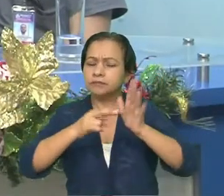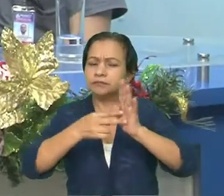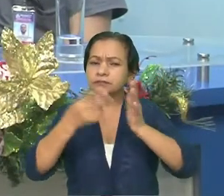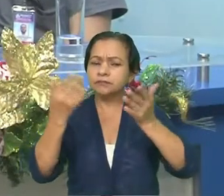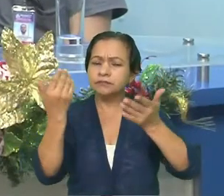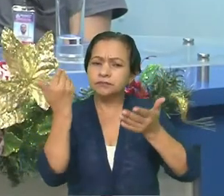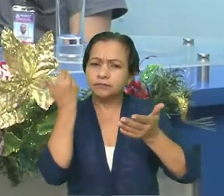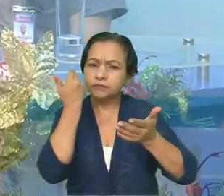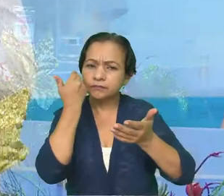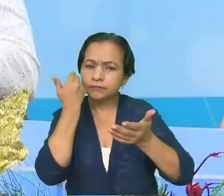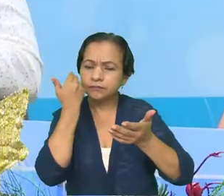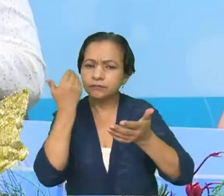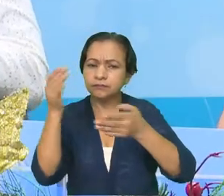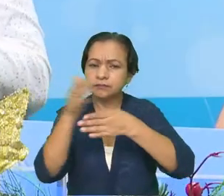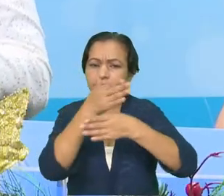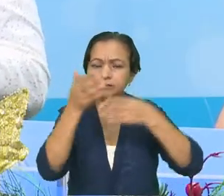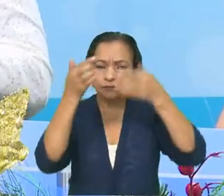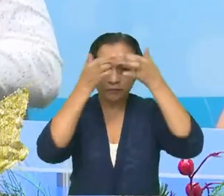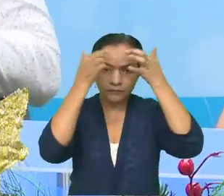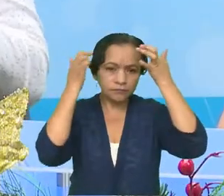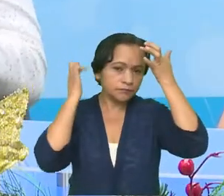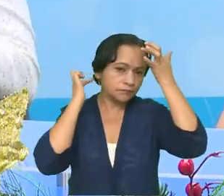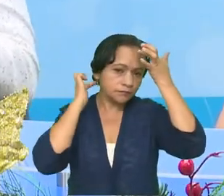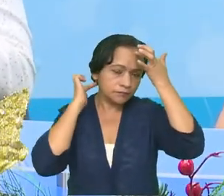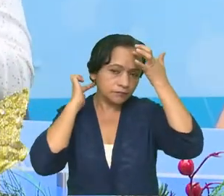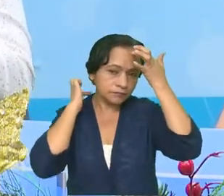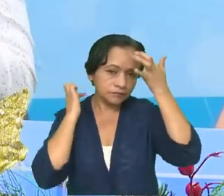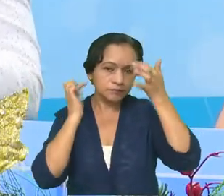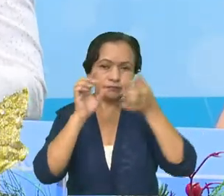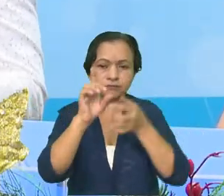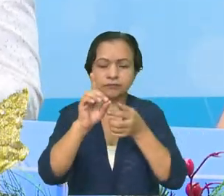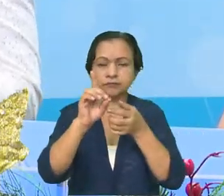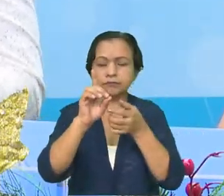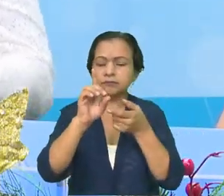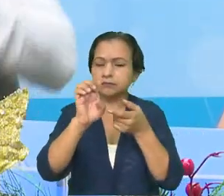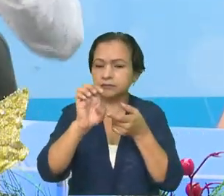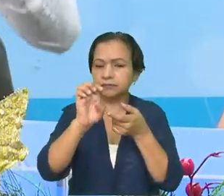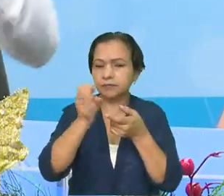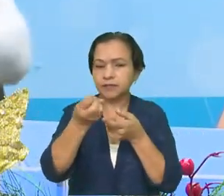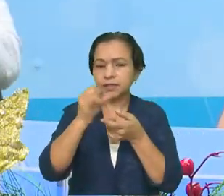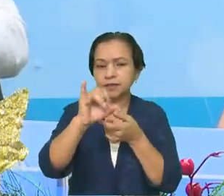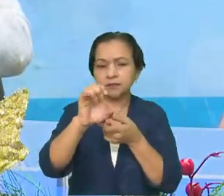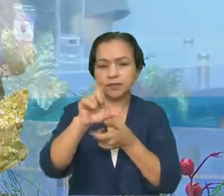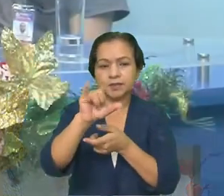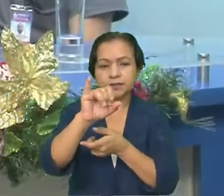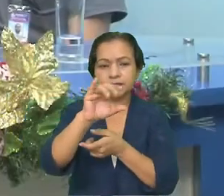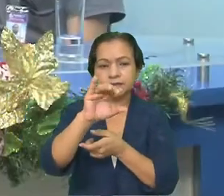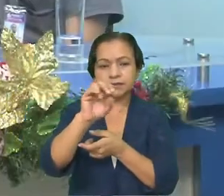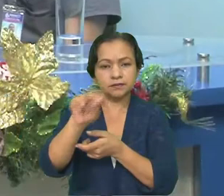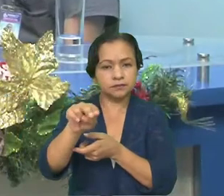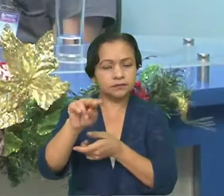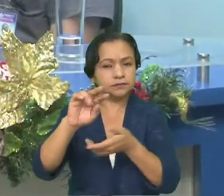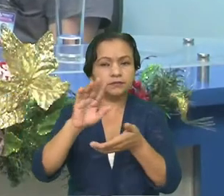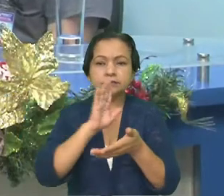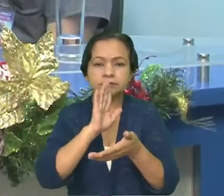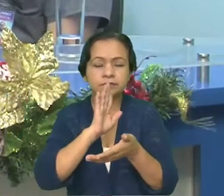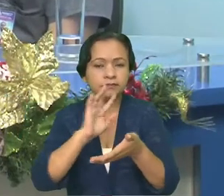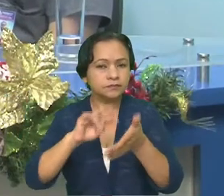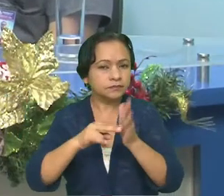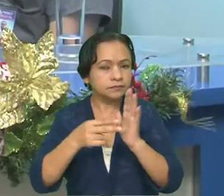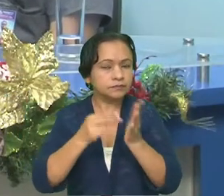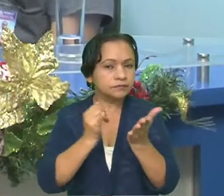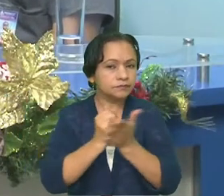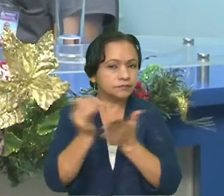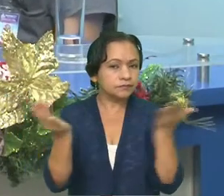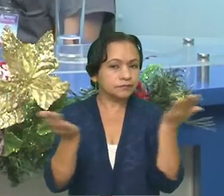enfermedades desmielinizantes, qué provoca la desmielinización. Hablábamos del diagnóstico también, doctor, ¿verdad?